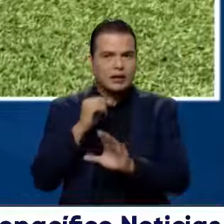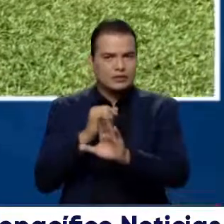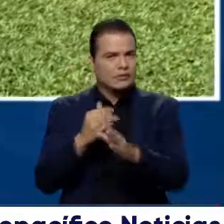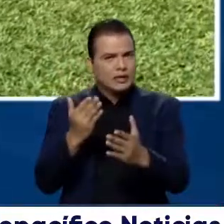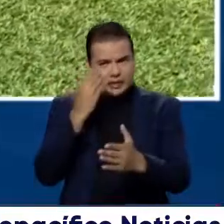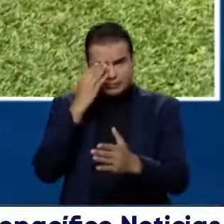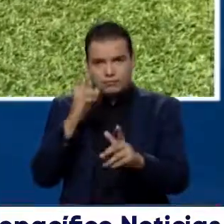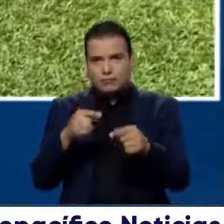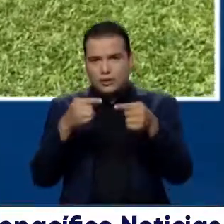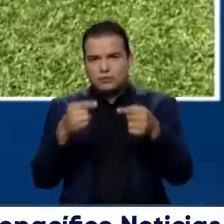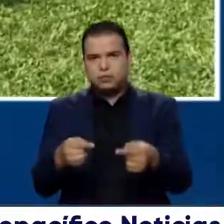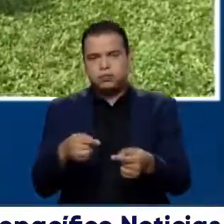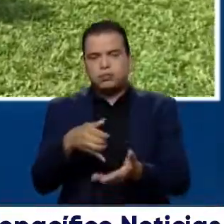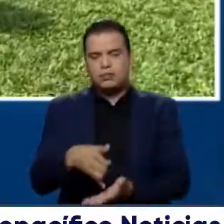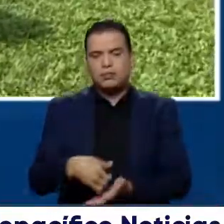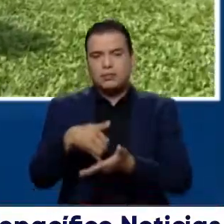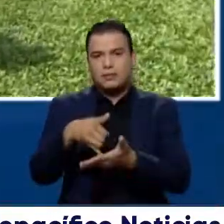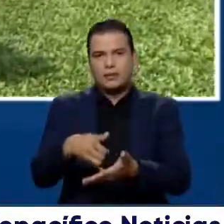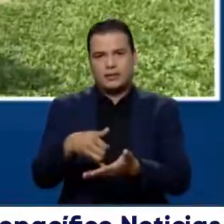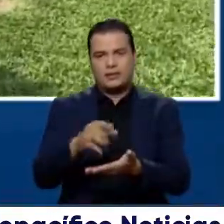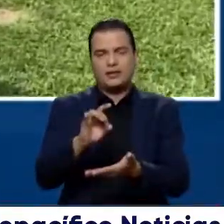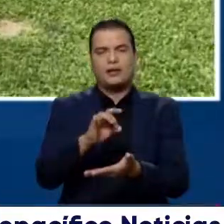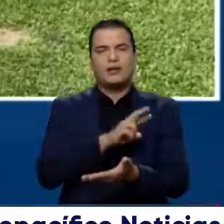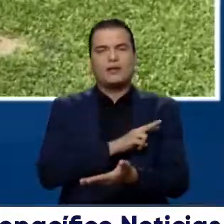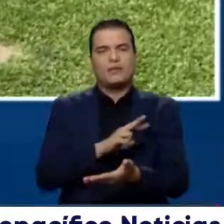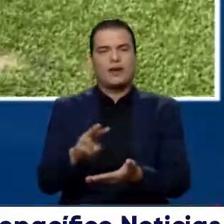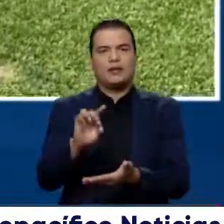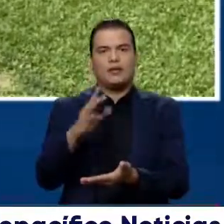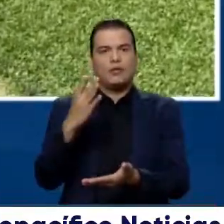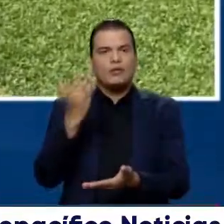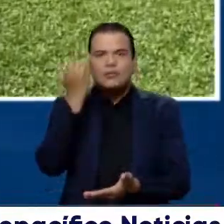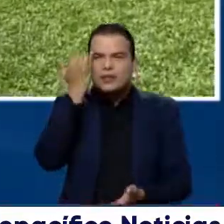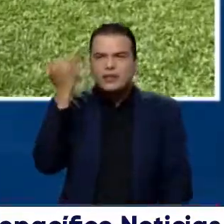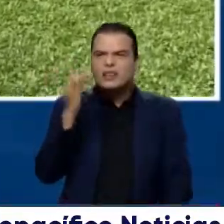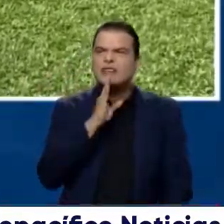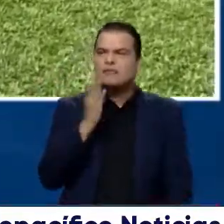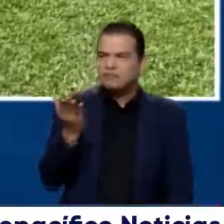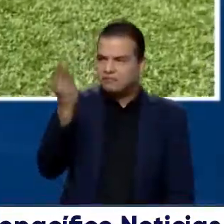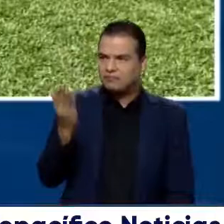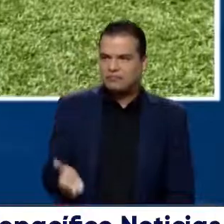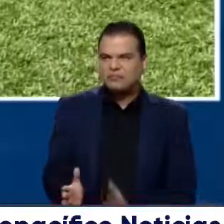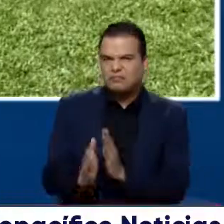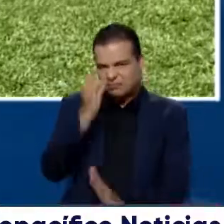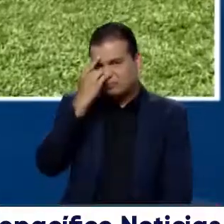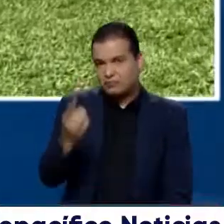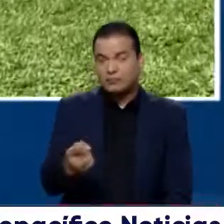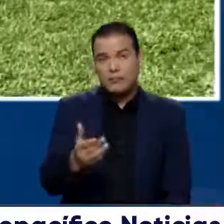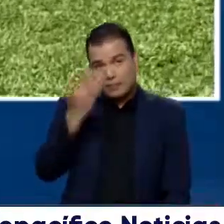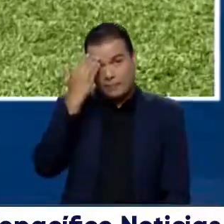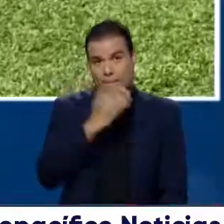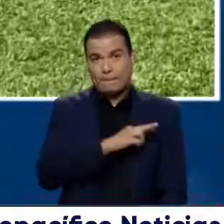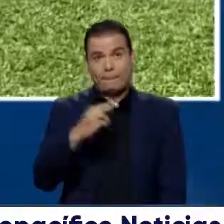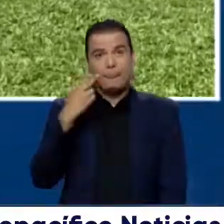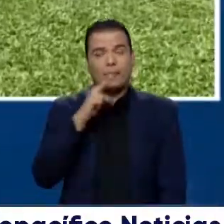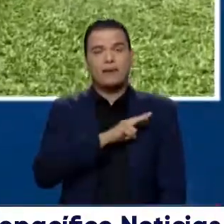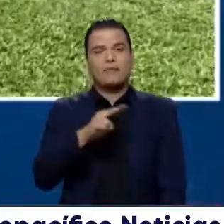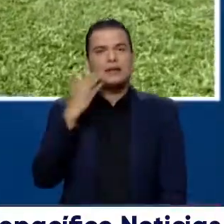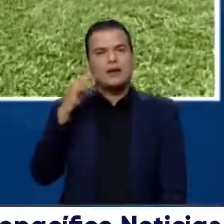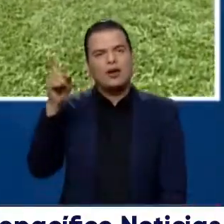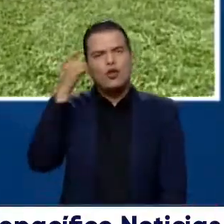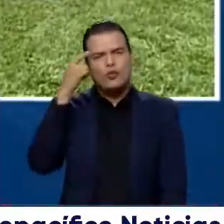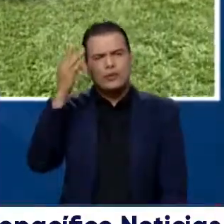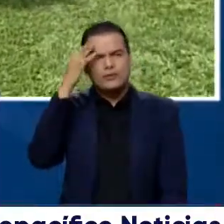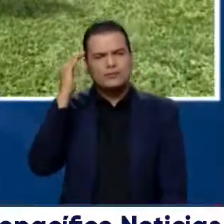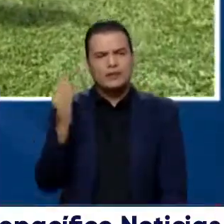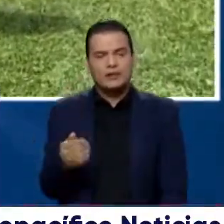valle oro puro que nos puede contar de este torneo pues de una idea de la señora gobernadora del valle del cauca con este auge que ha tenido la selección en colombia en la